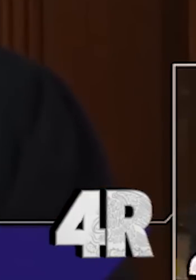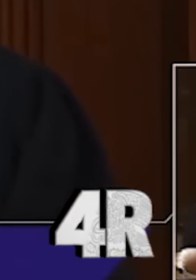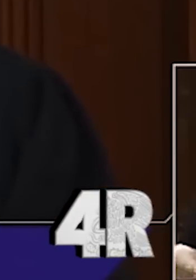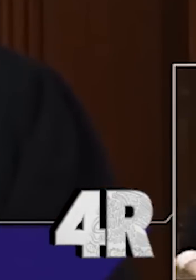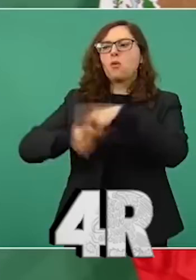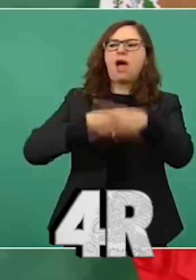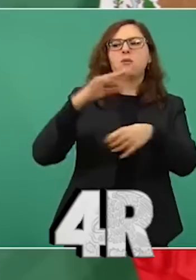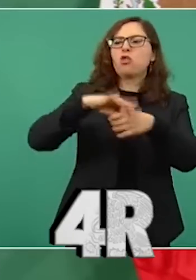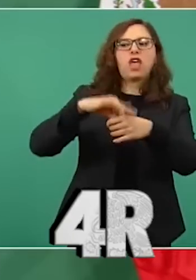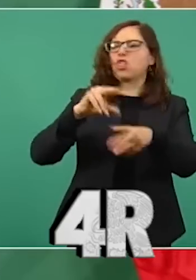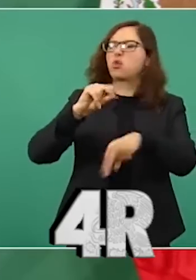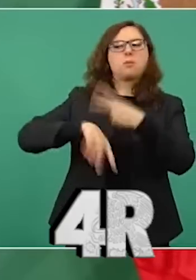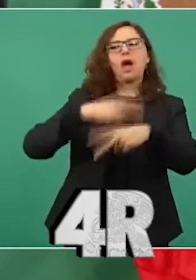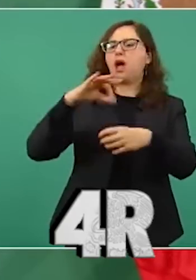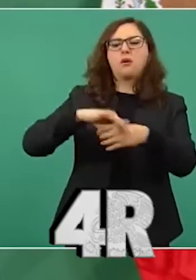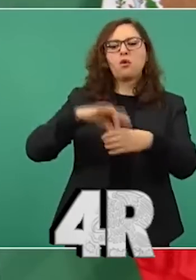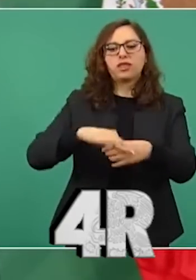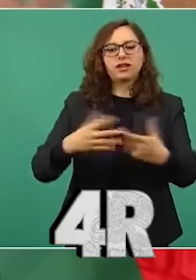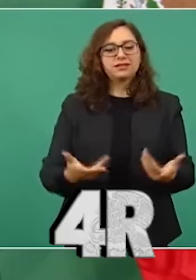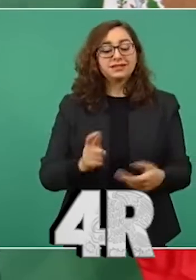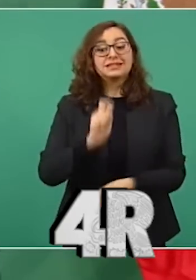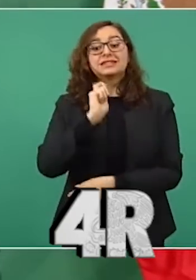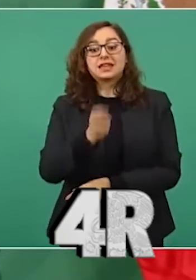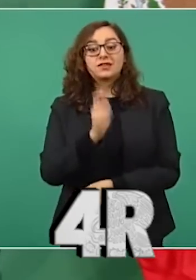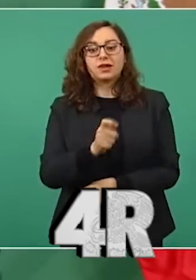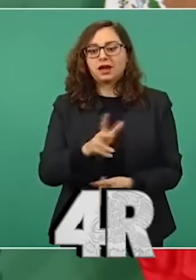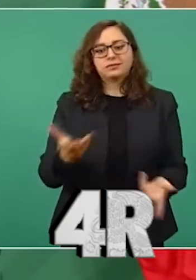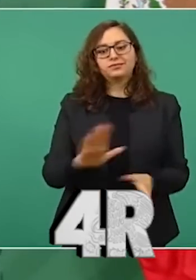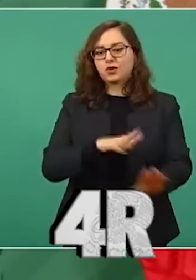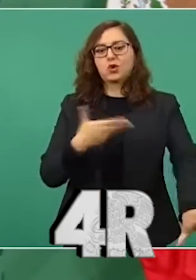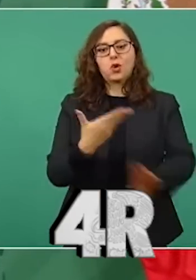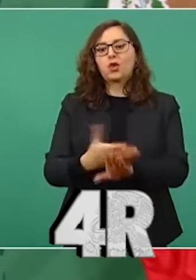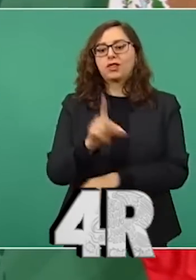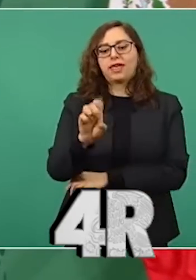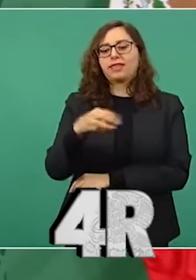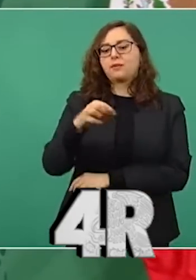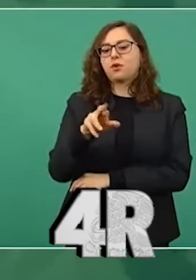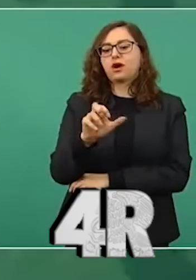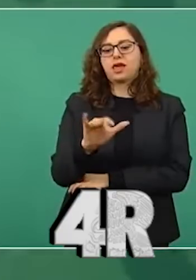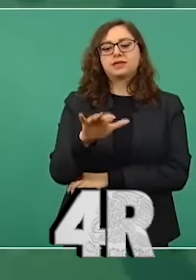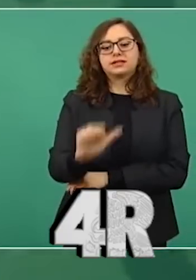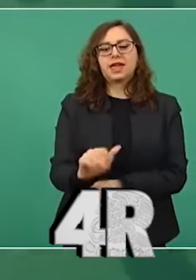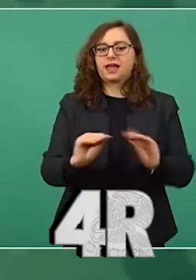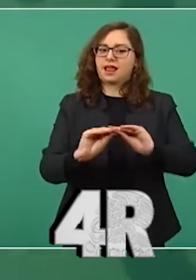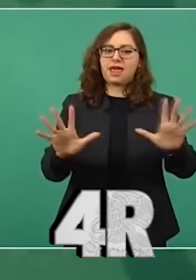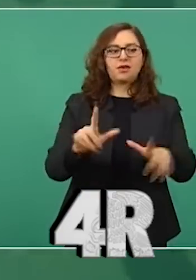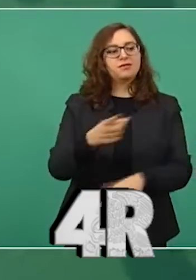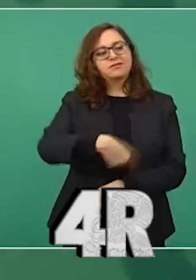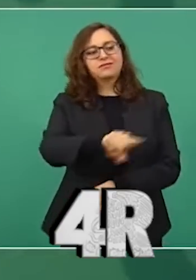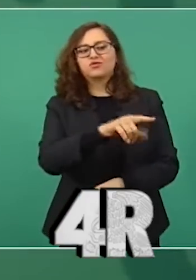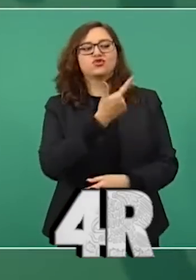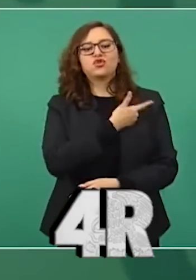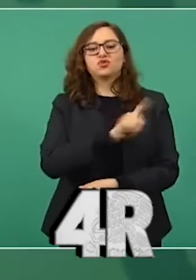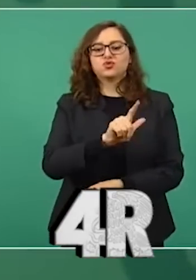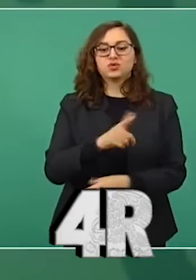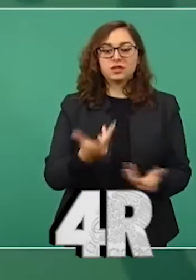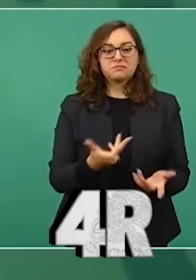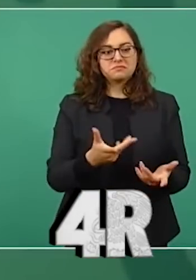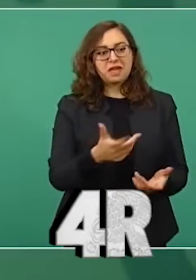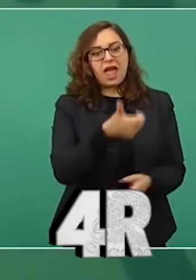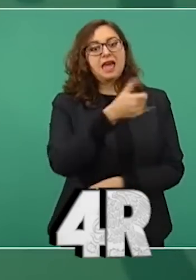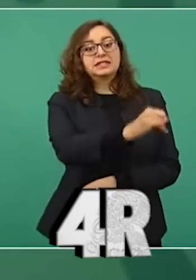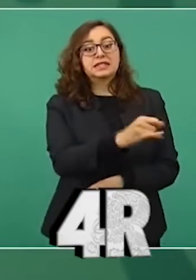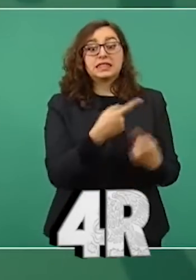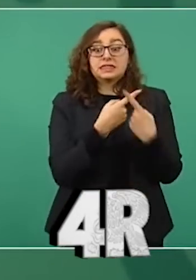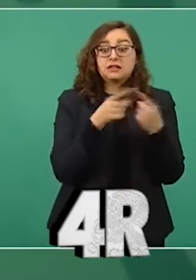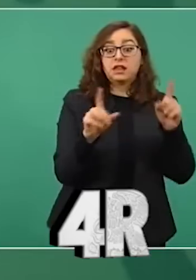Sin embargo, en lo que respecta a otro proyecto de transformación, como lo es la revocación de mandato, se le ha dado un